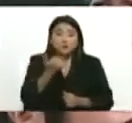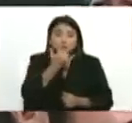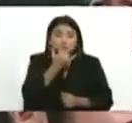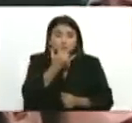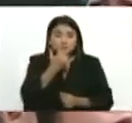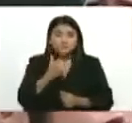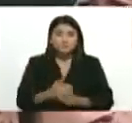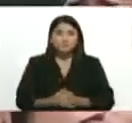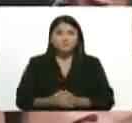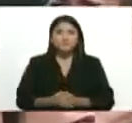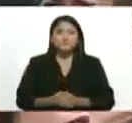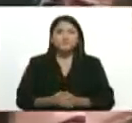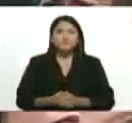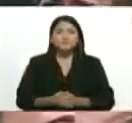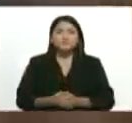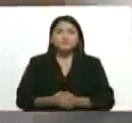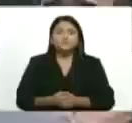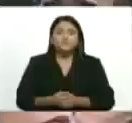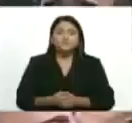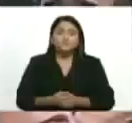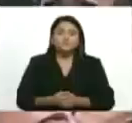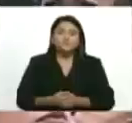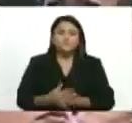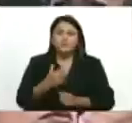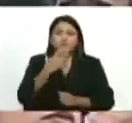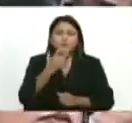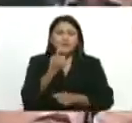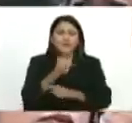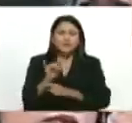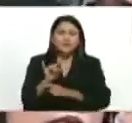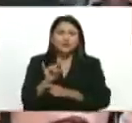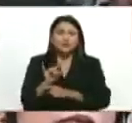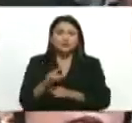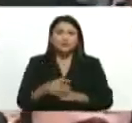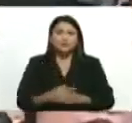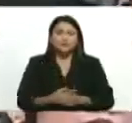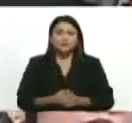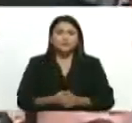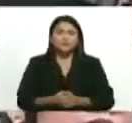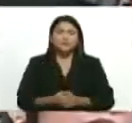delito en relación a traición a la patria.